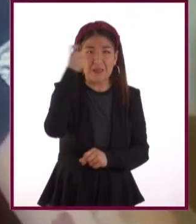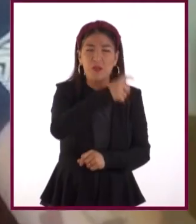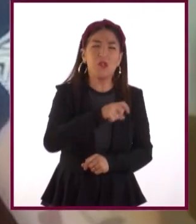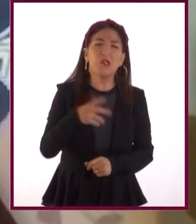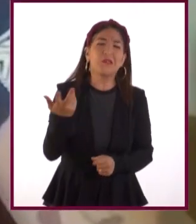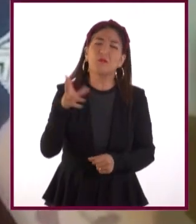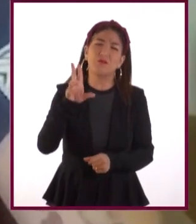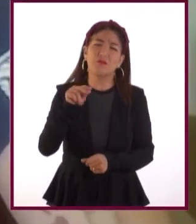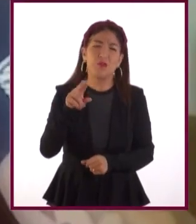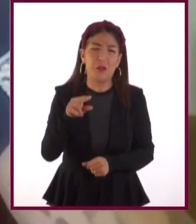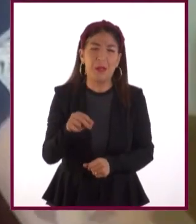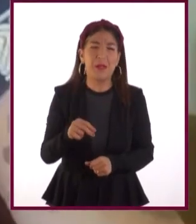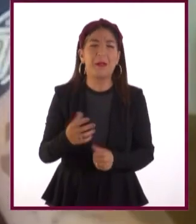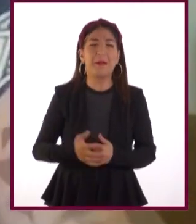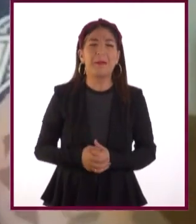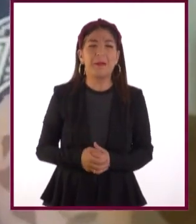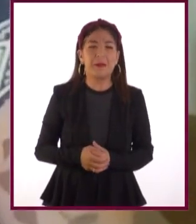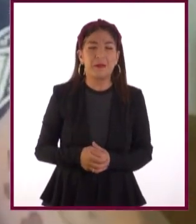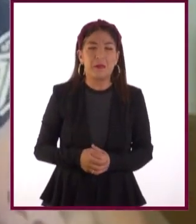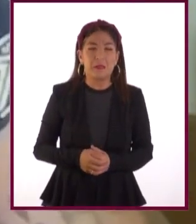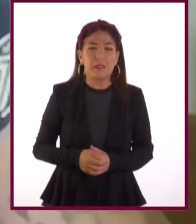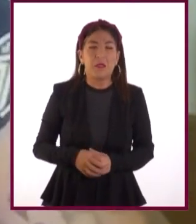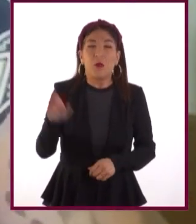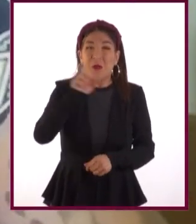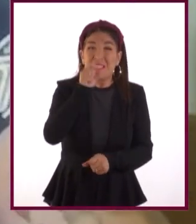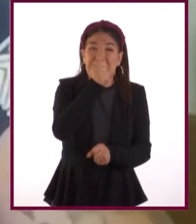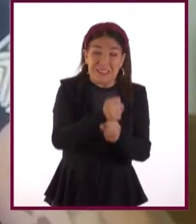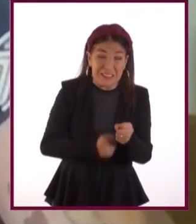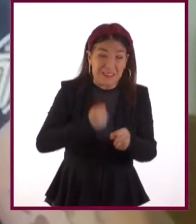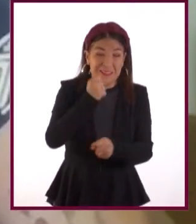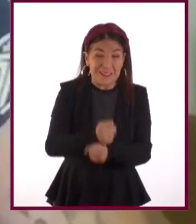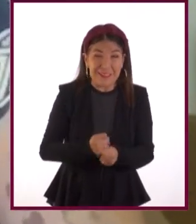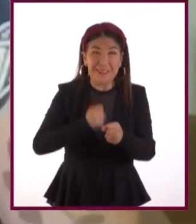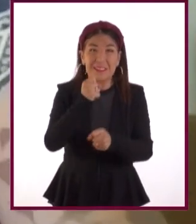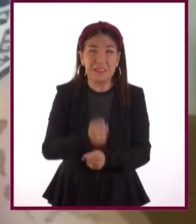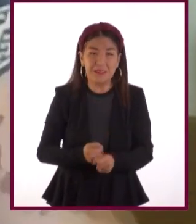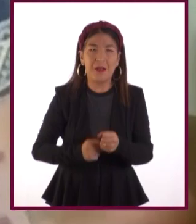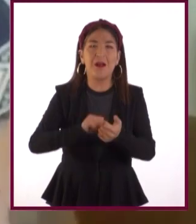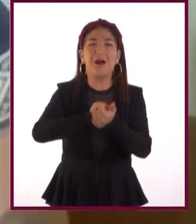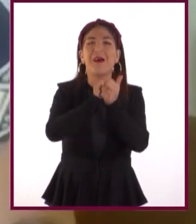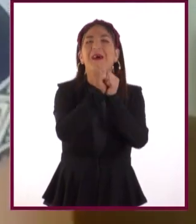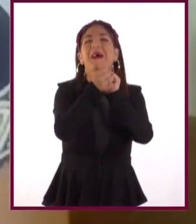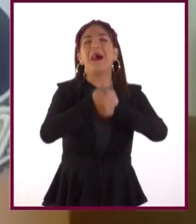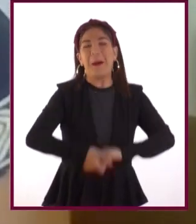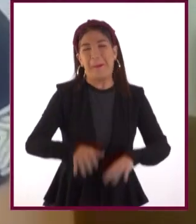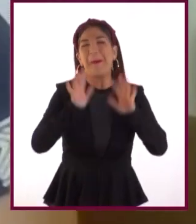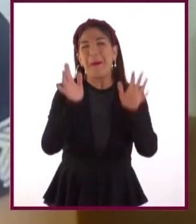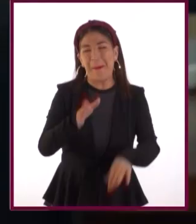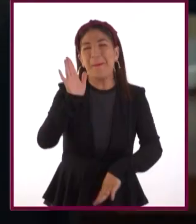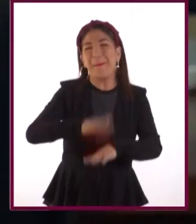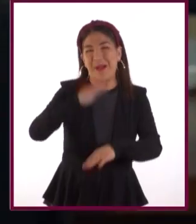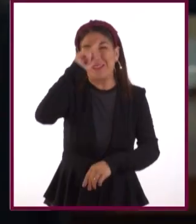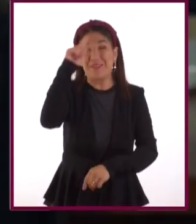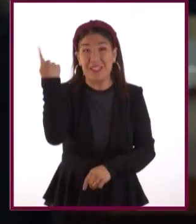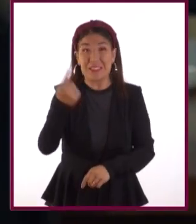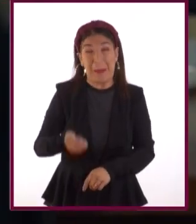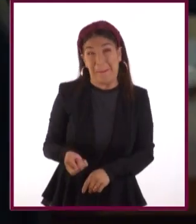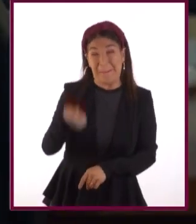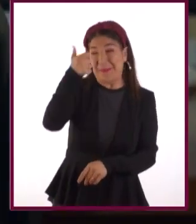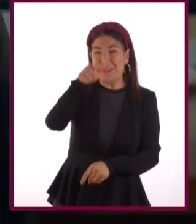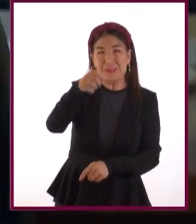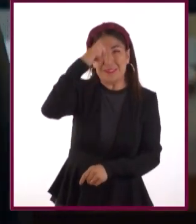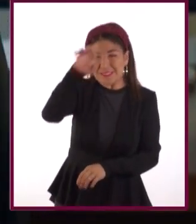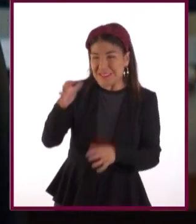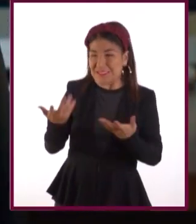complicado? Pues no es complicado, y cuando practicamos pues se hace cada vez más fácil. O sea, sí,